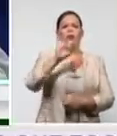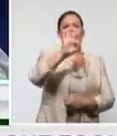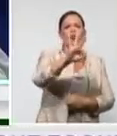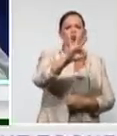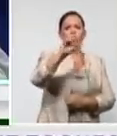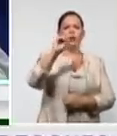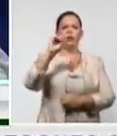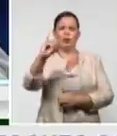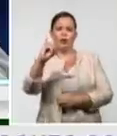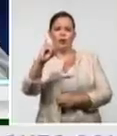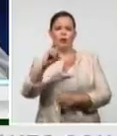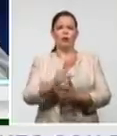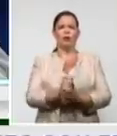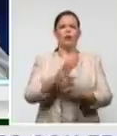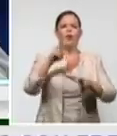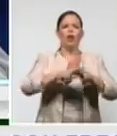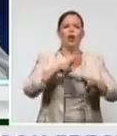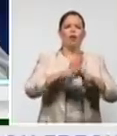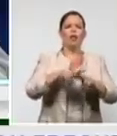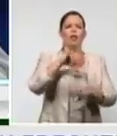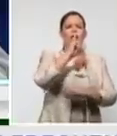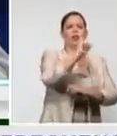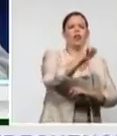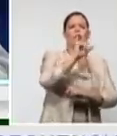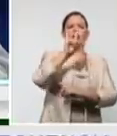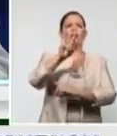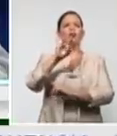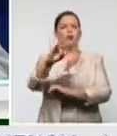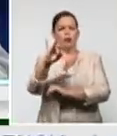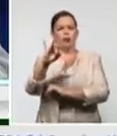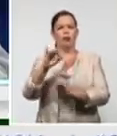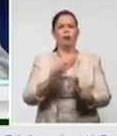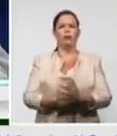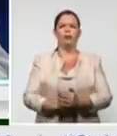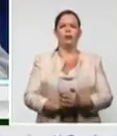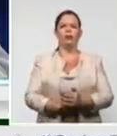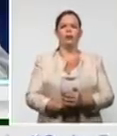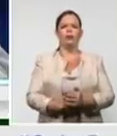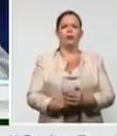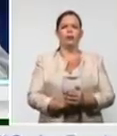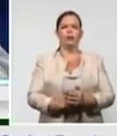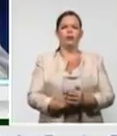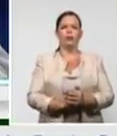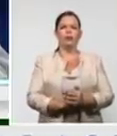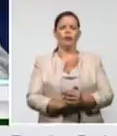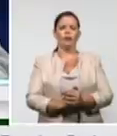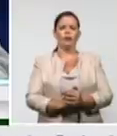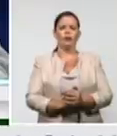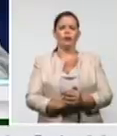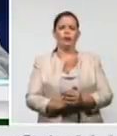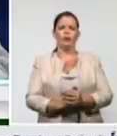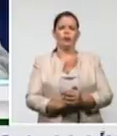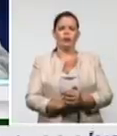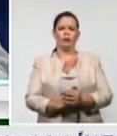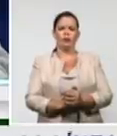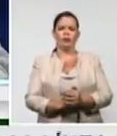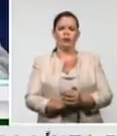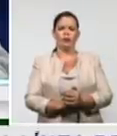806, el de La Habana 697, el del Centro de Ingeniería Genética y Biotecnología